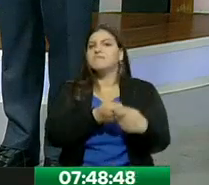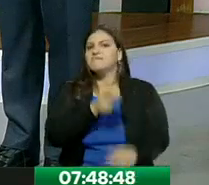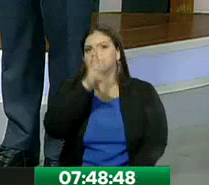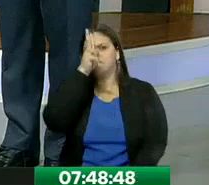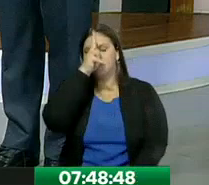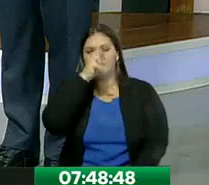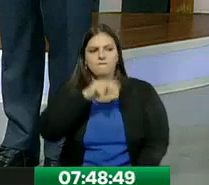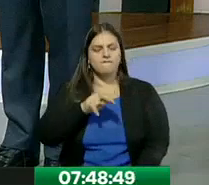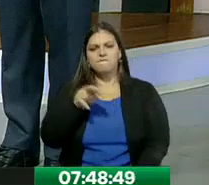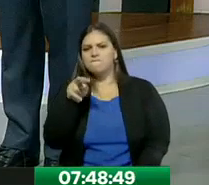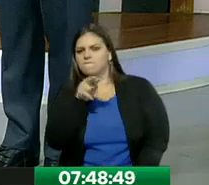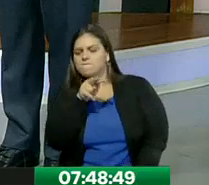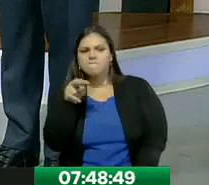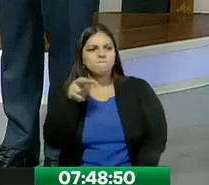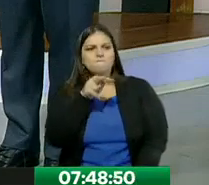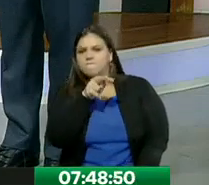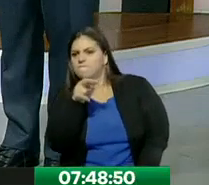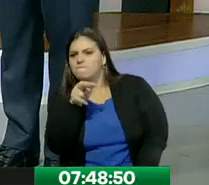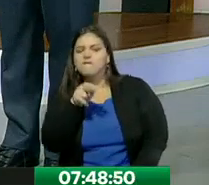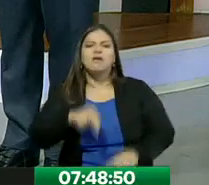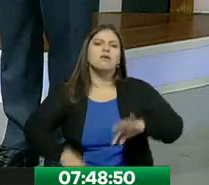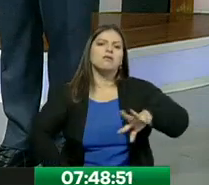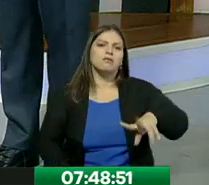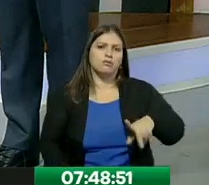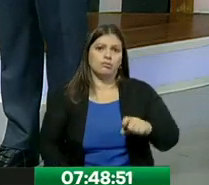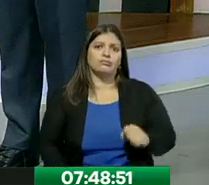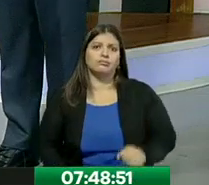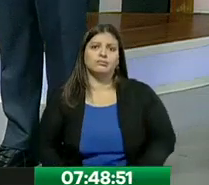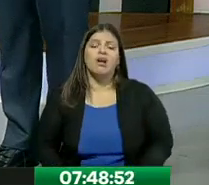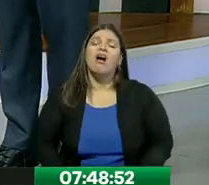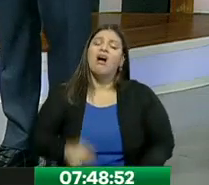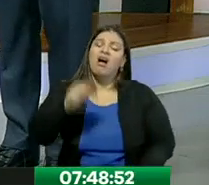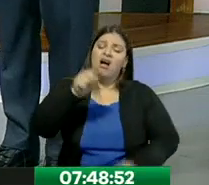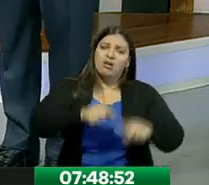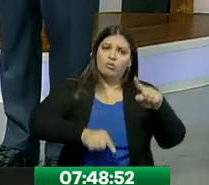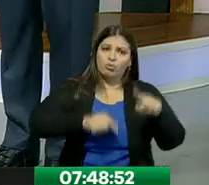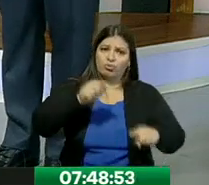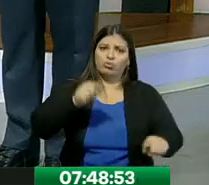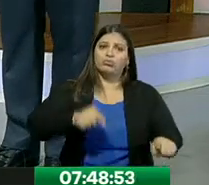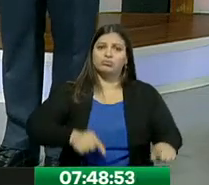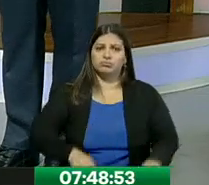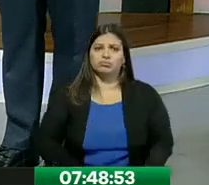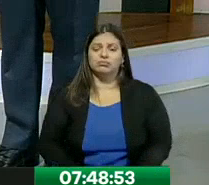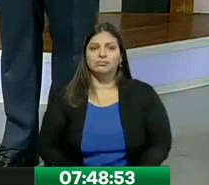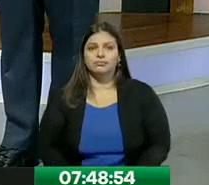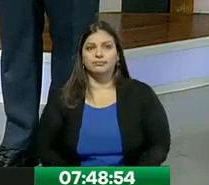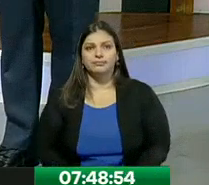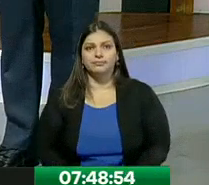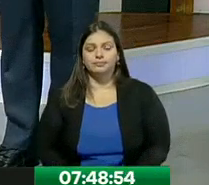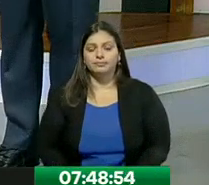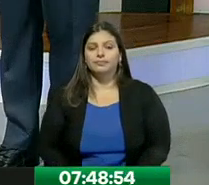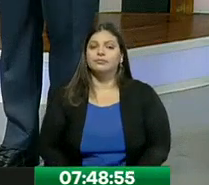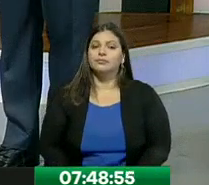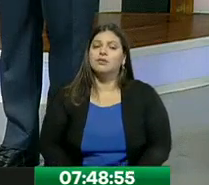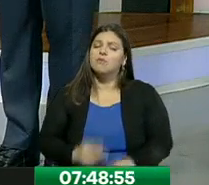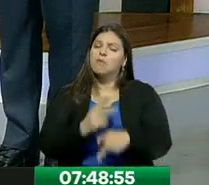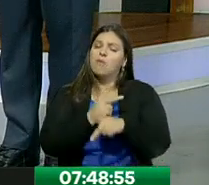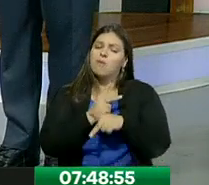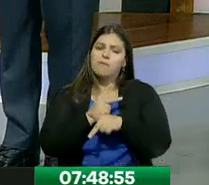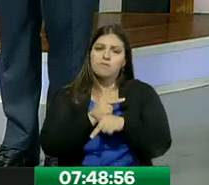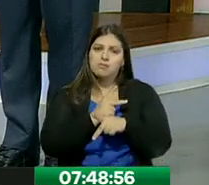a delinquir, a hacer otras actividades ilícitas. Justos por pecadores, dicen lamentablemente. Y ojo, nuevamente repetimos